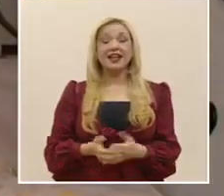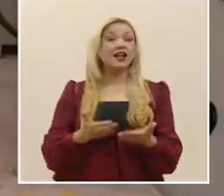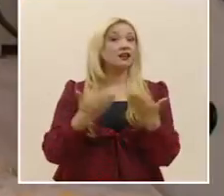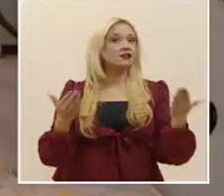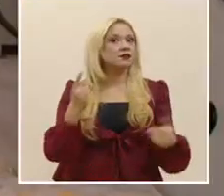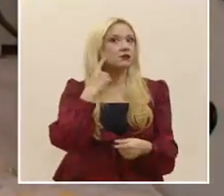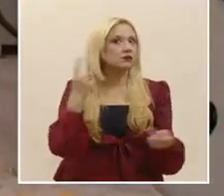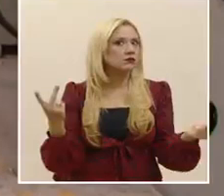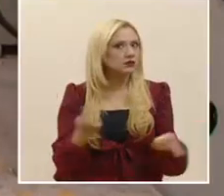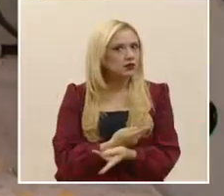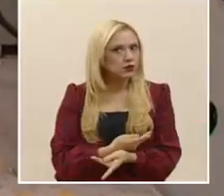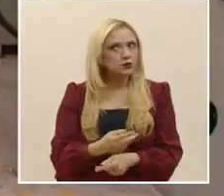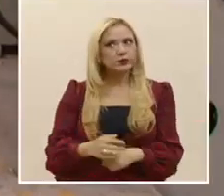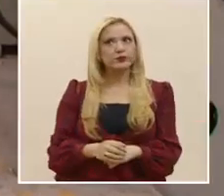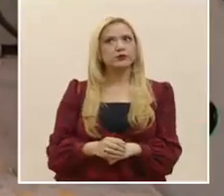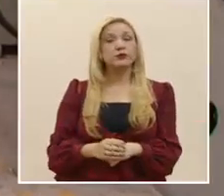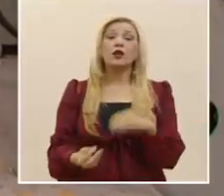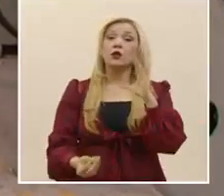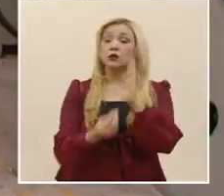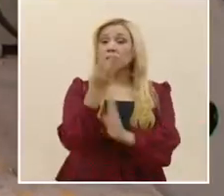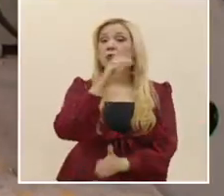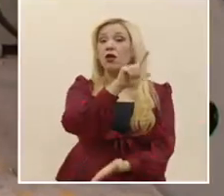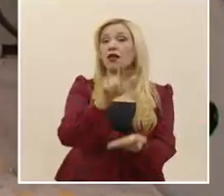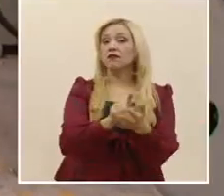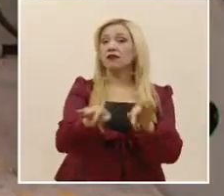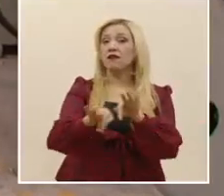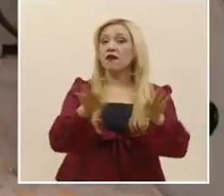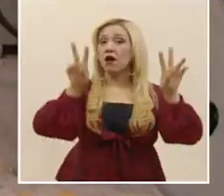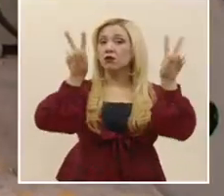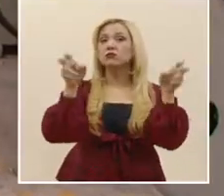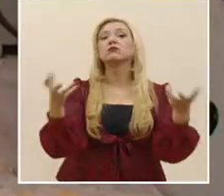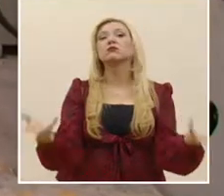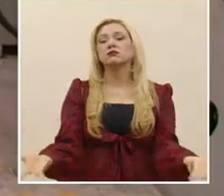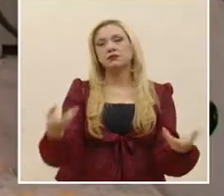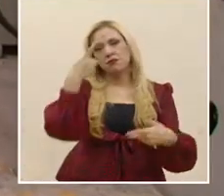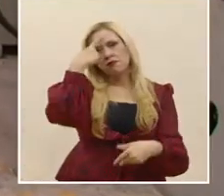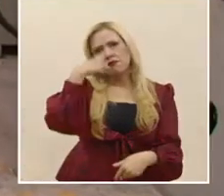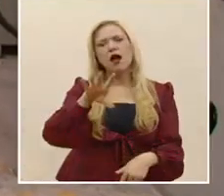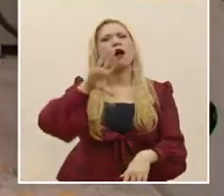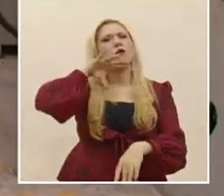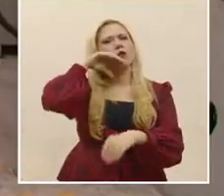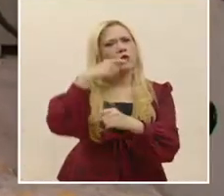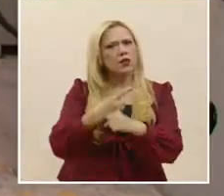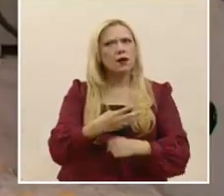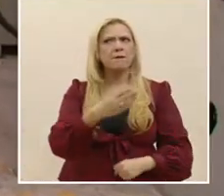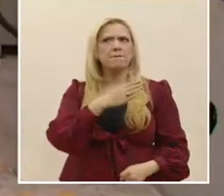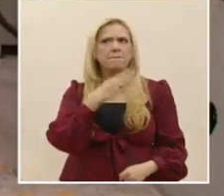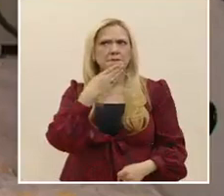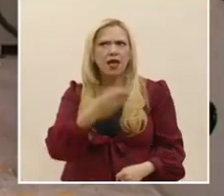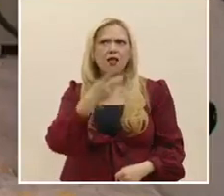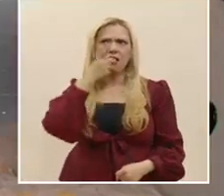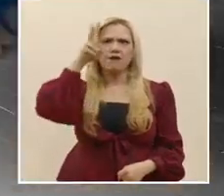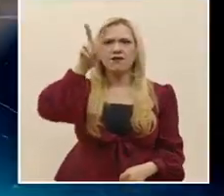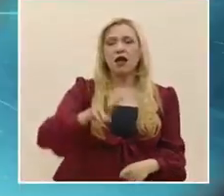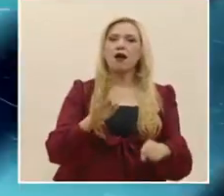Al regresar, el nuevo sistema de justicia laboral se sustenta en la buena fe y en la defensa adecuada.